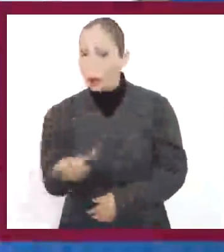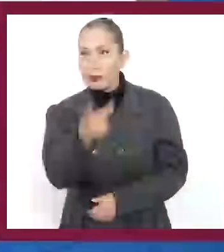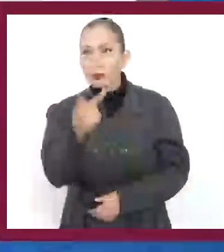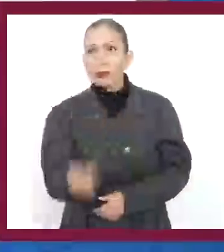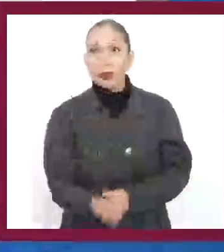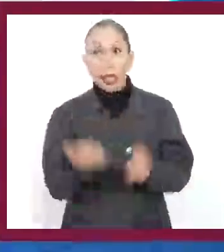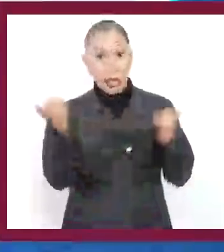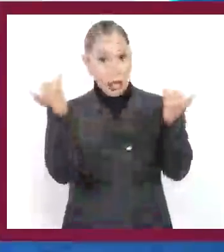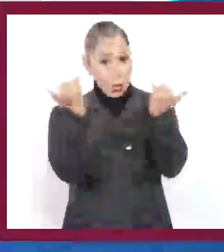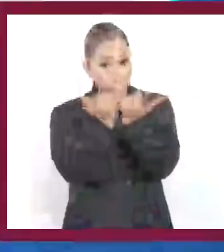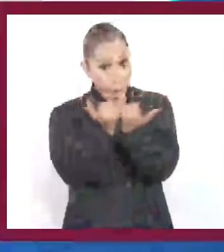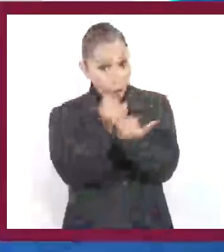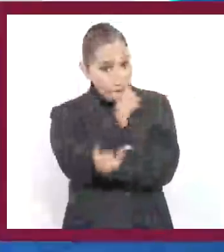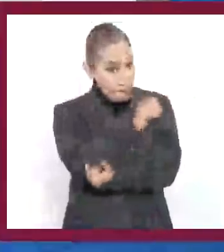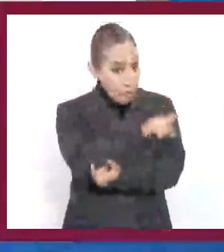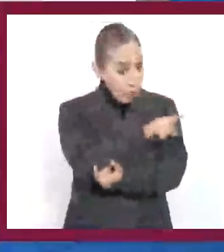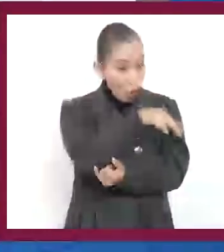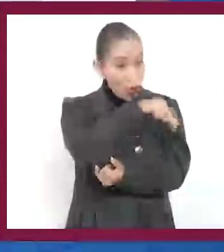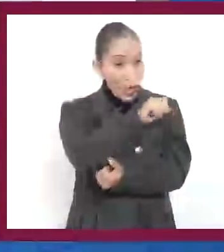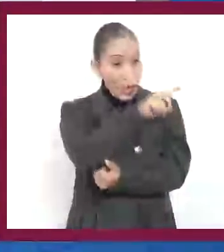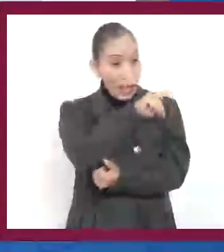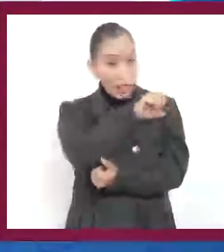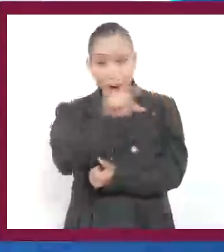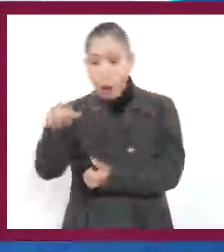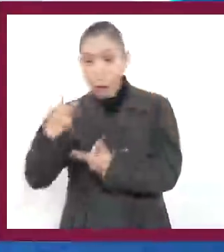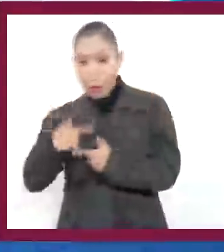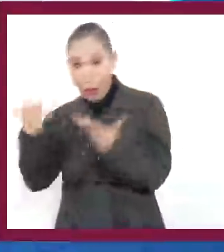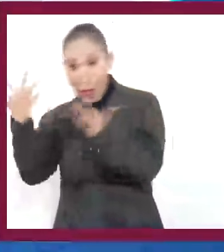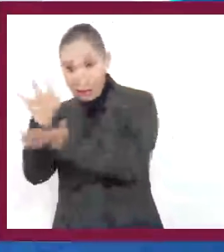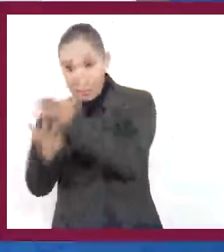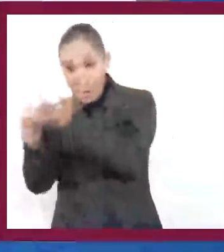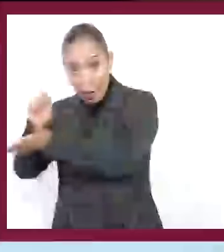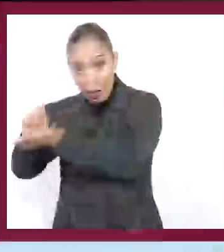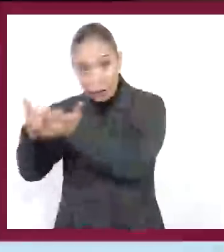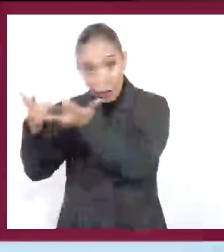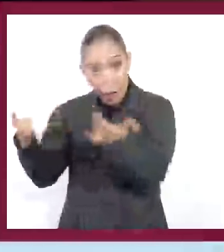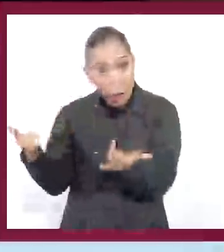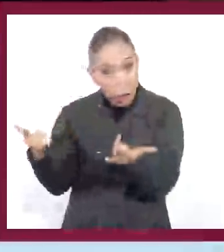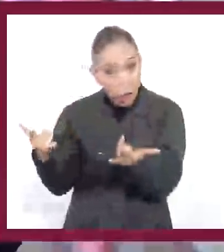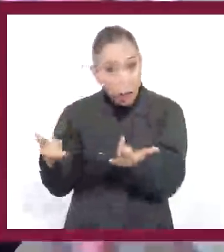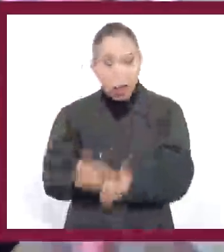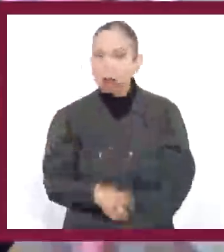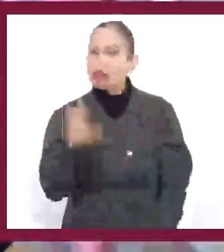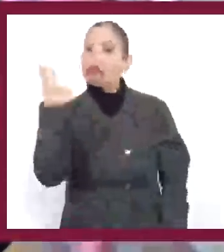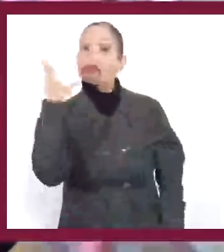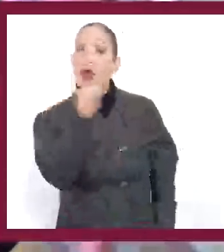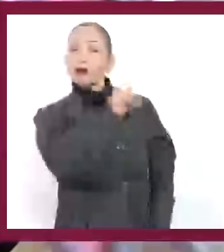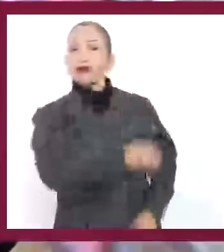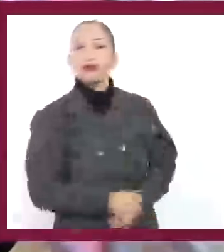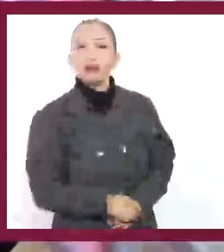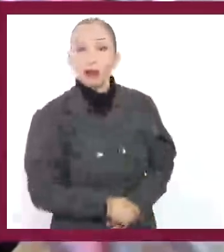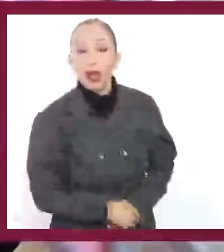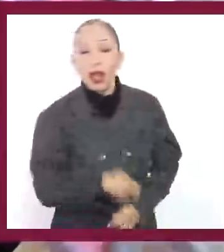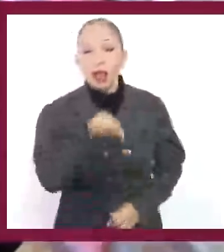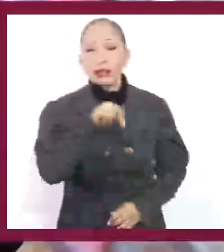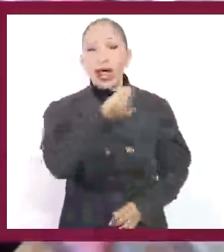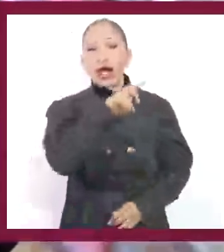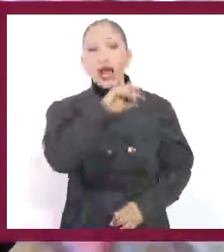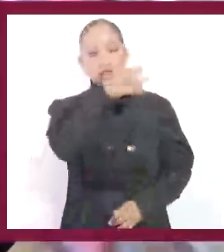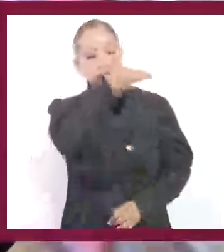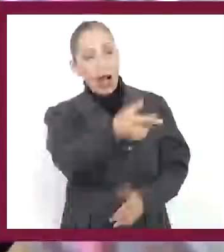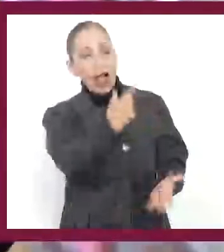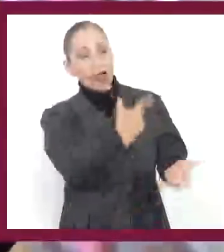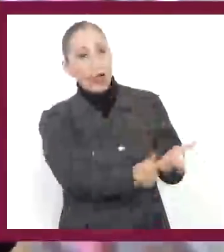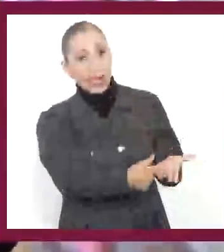¿Es lo mismo el narrador que el autor de un texto? Claro que no. El narrador es una